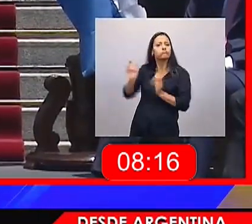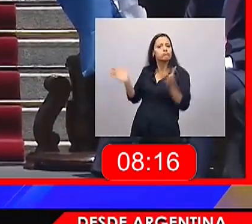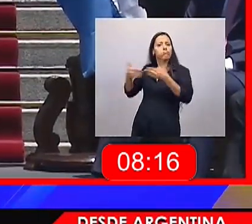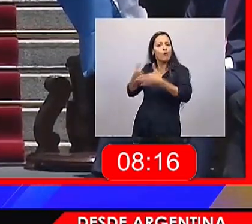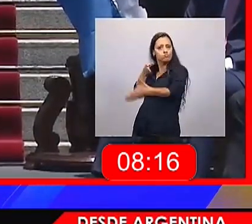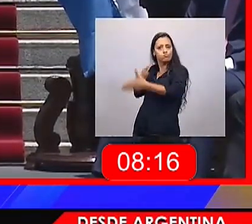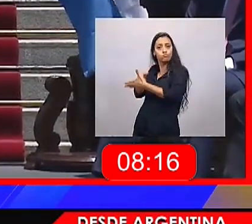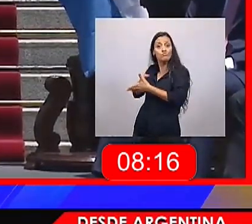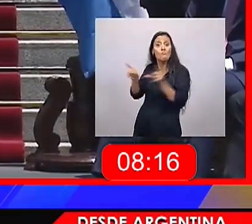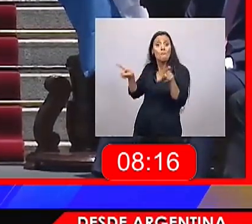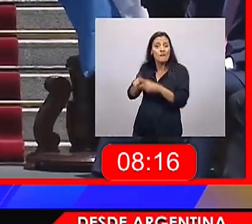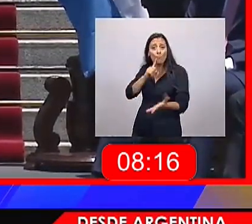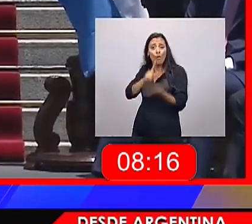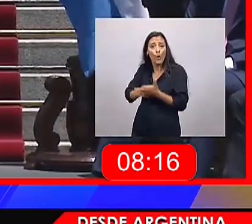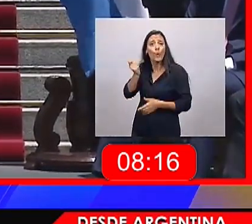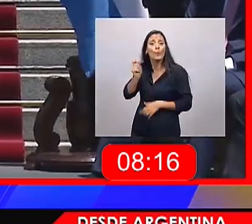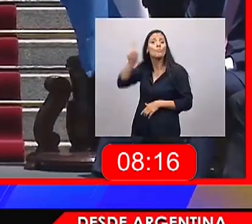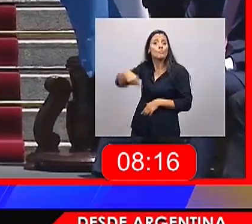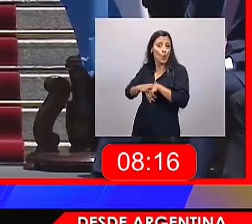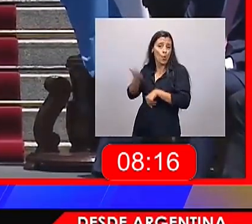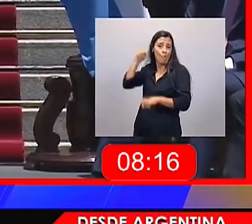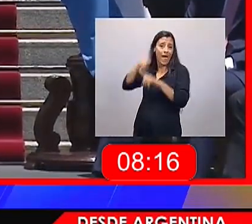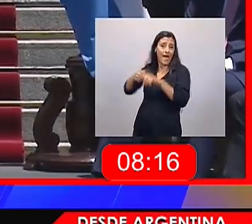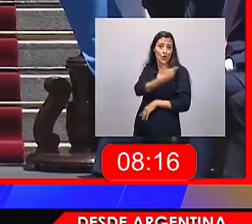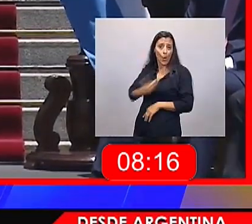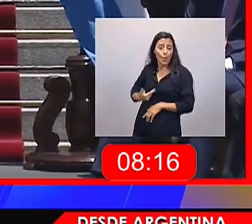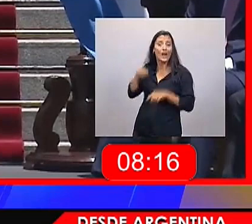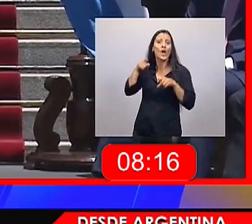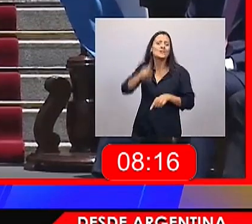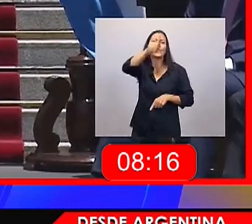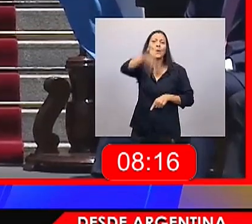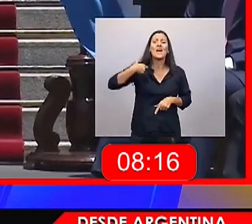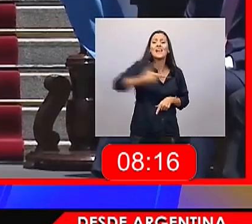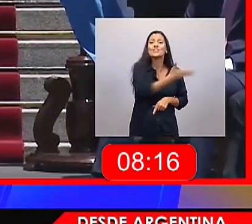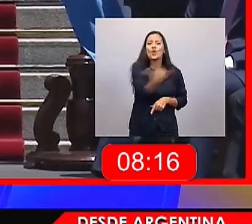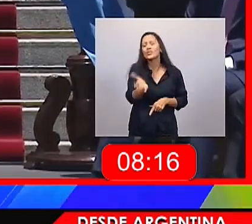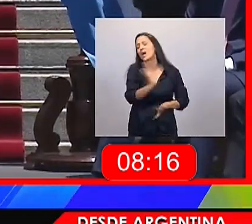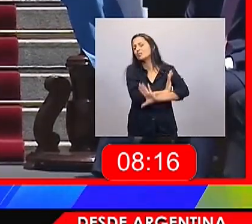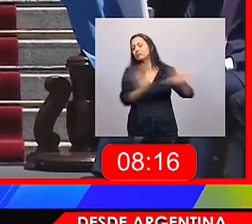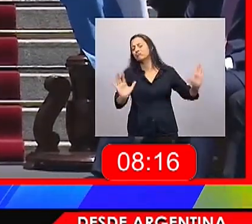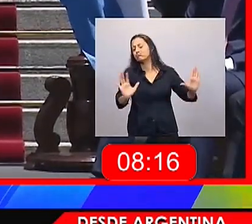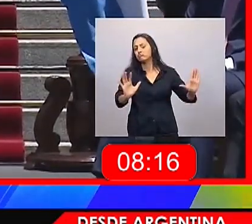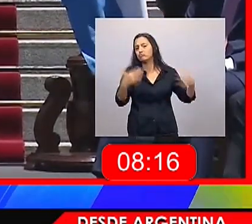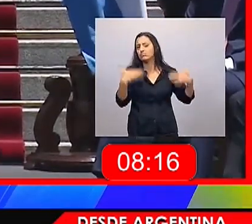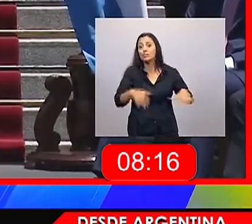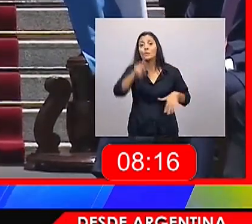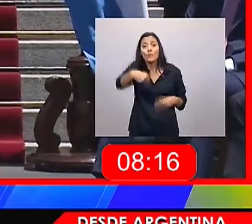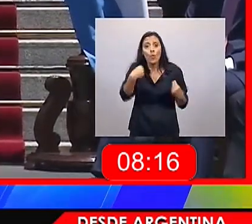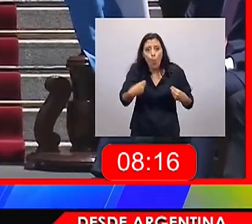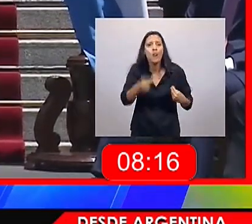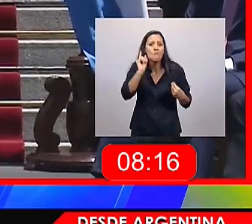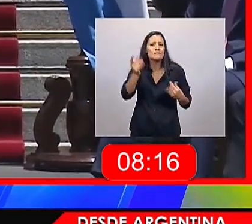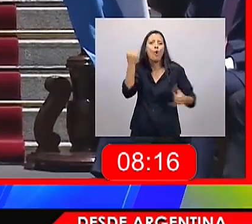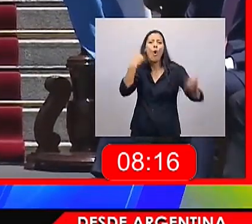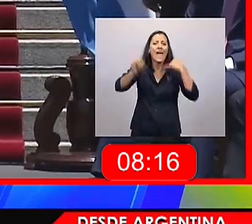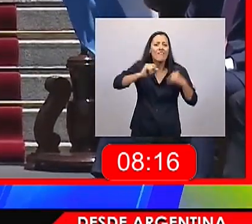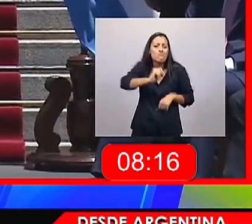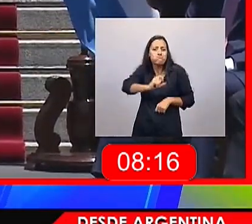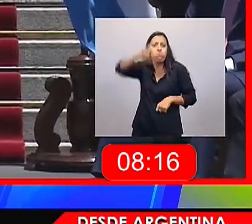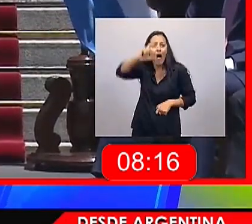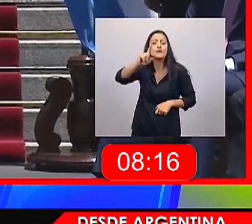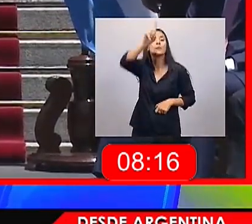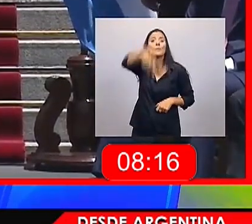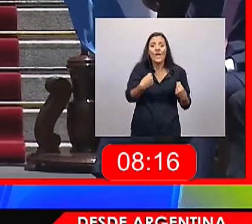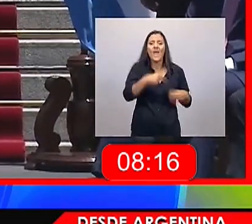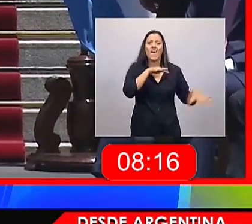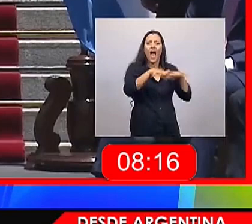pagar los platos rotos de la fiesta. Por lo que tú dices respecto a la comparación entre Fujimori